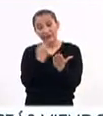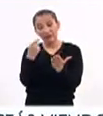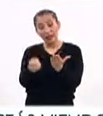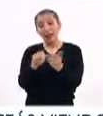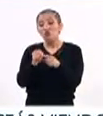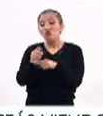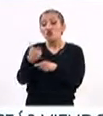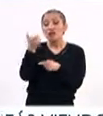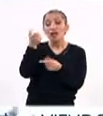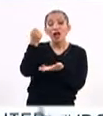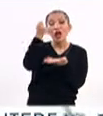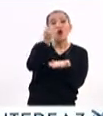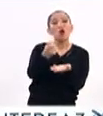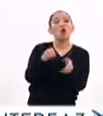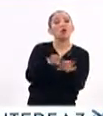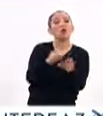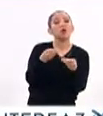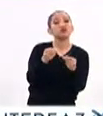el impacto presupuestal.